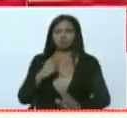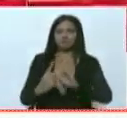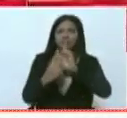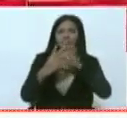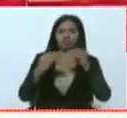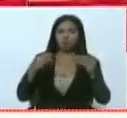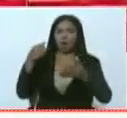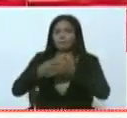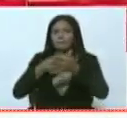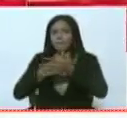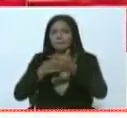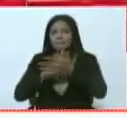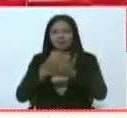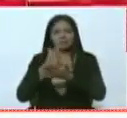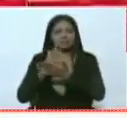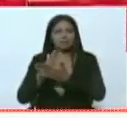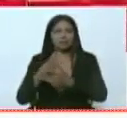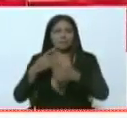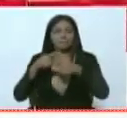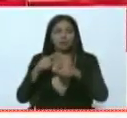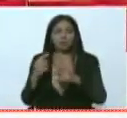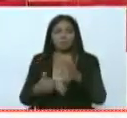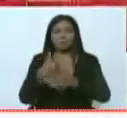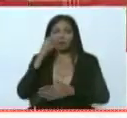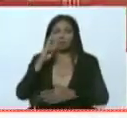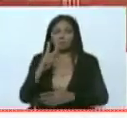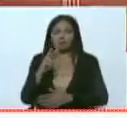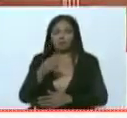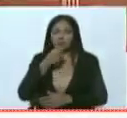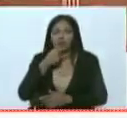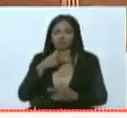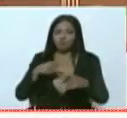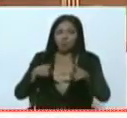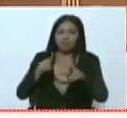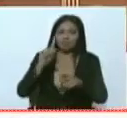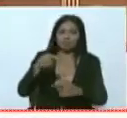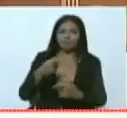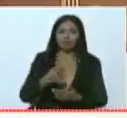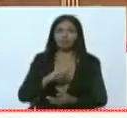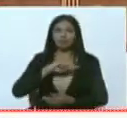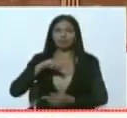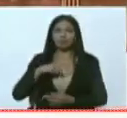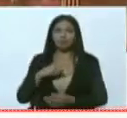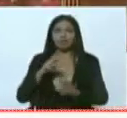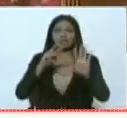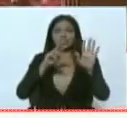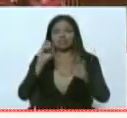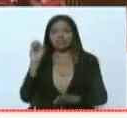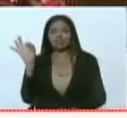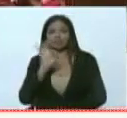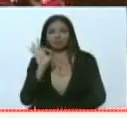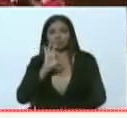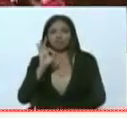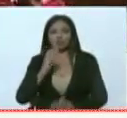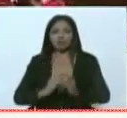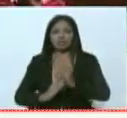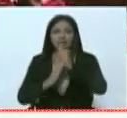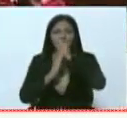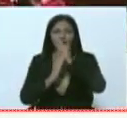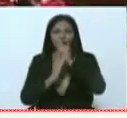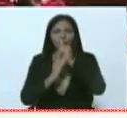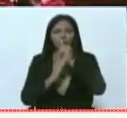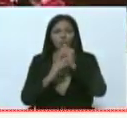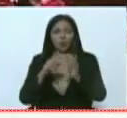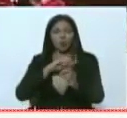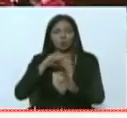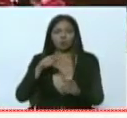estas batallas. Pero además veo algo maravilloso. Creo que el 70% del liderazgo que está